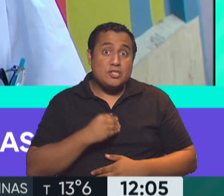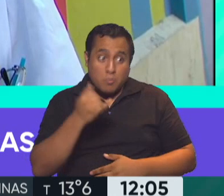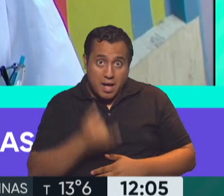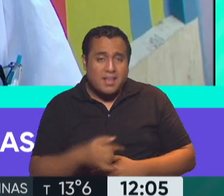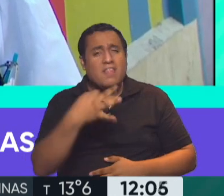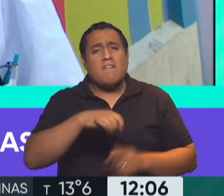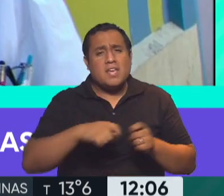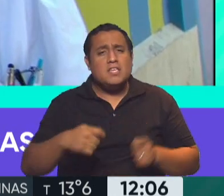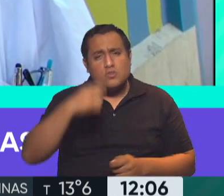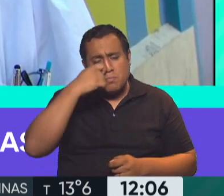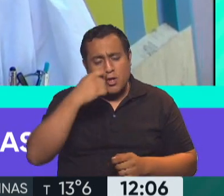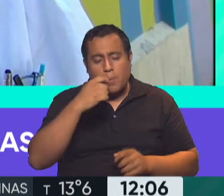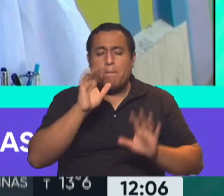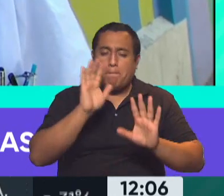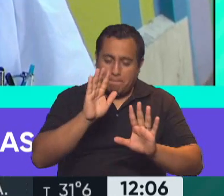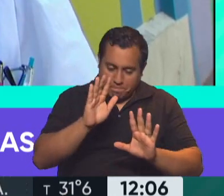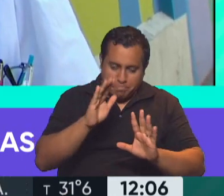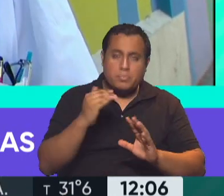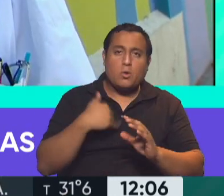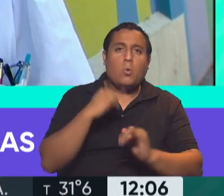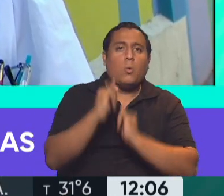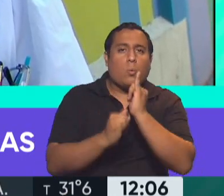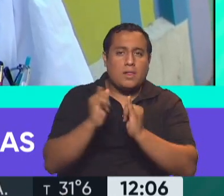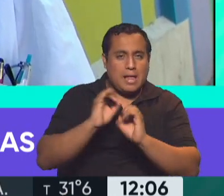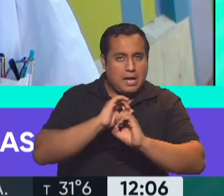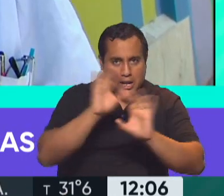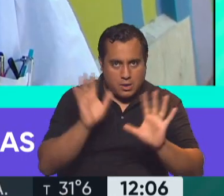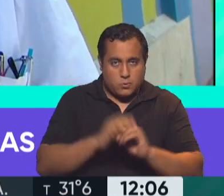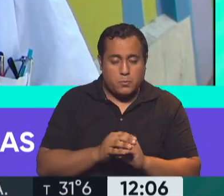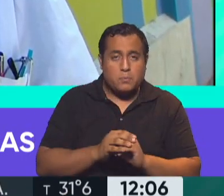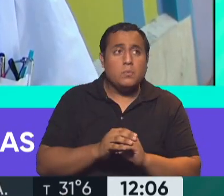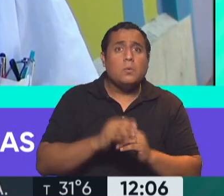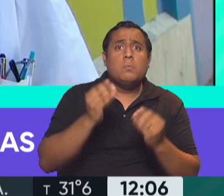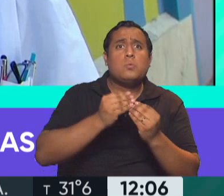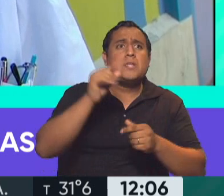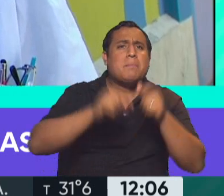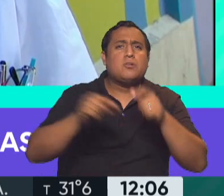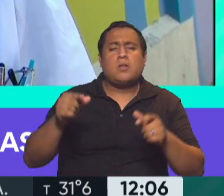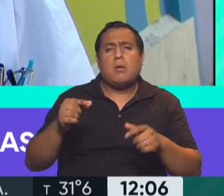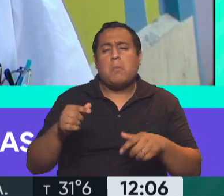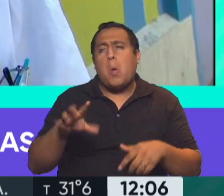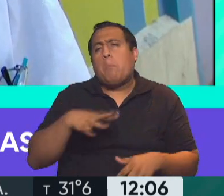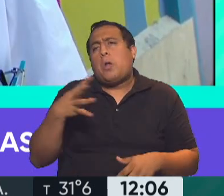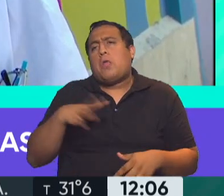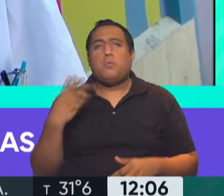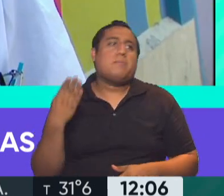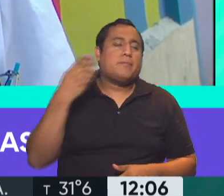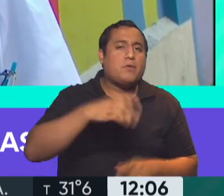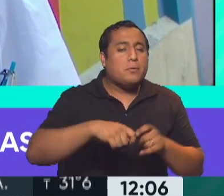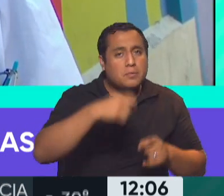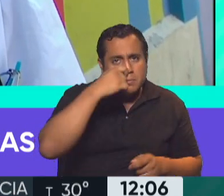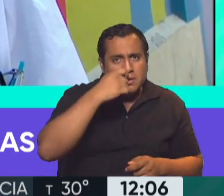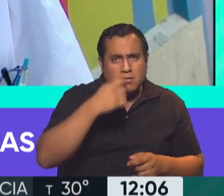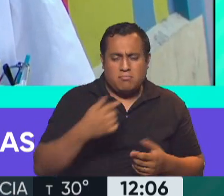testearse, pero permítame que haga una pequeña aclaración en esto. Mucha gente se va a testear por las dudas. Esto no tiene